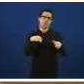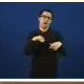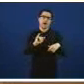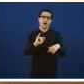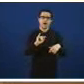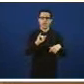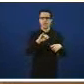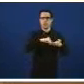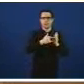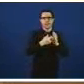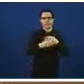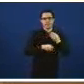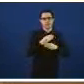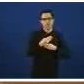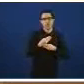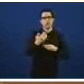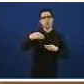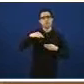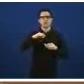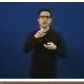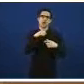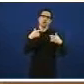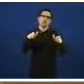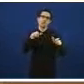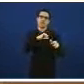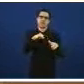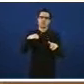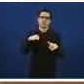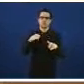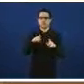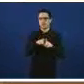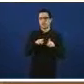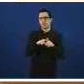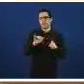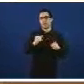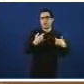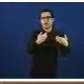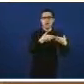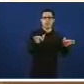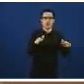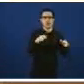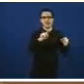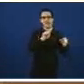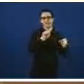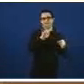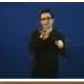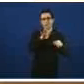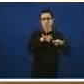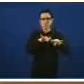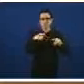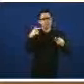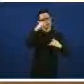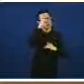Autónoma Que abriu 14 oficinas Para todos os afectados Somos a única Comunidade Autónoma Que está tramitando As súas